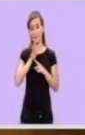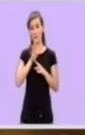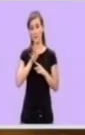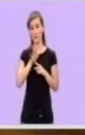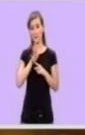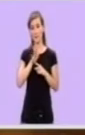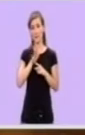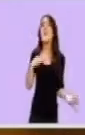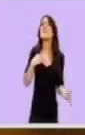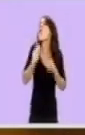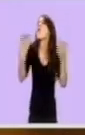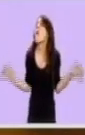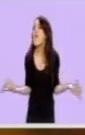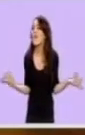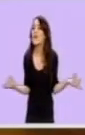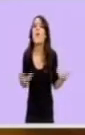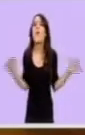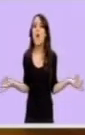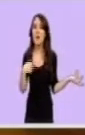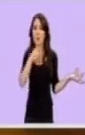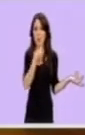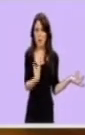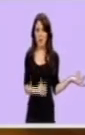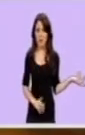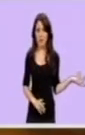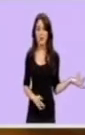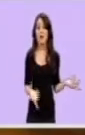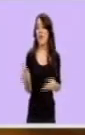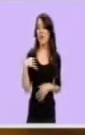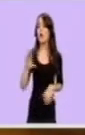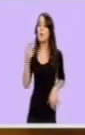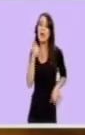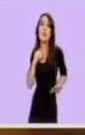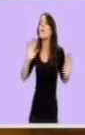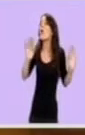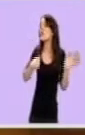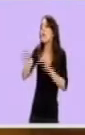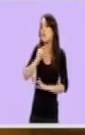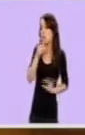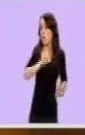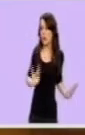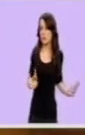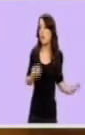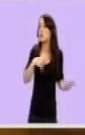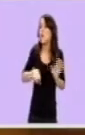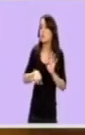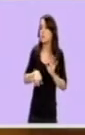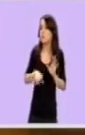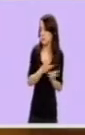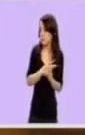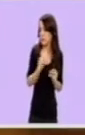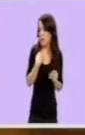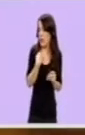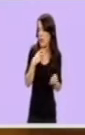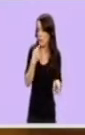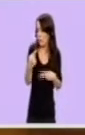entera antinuclear. Y muy crítico en su discurso, Barreda ha dado las pistas de cómo va a ser la oposición del Grupo